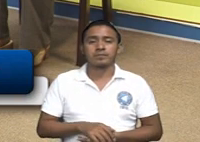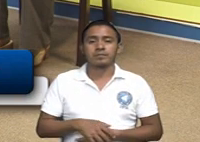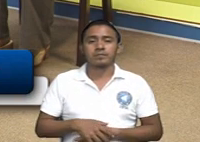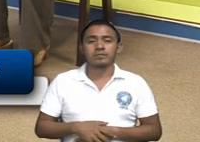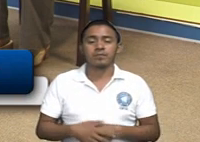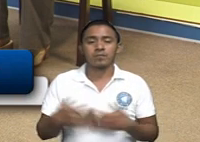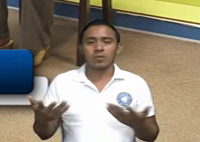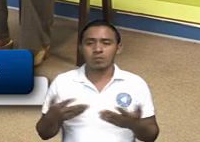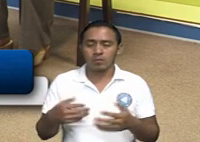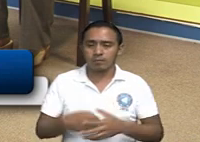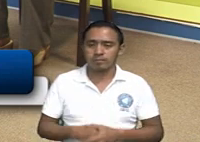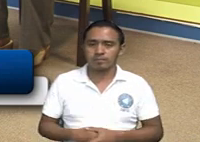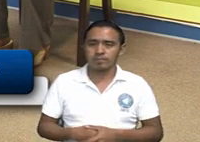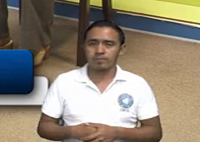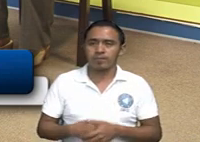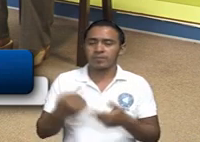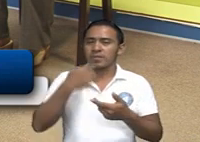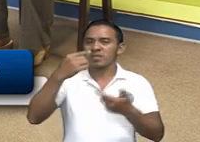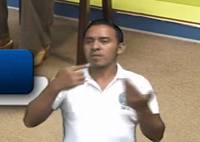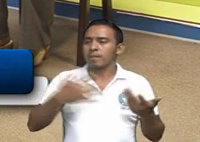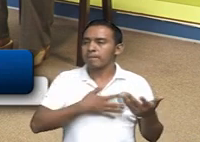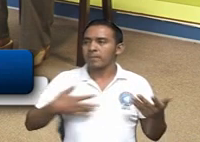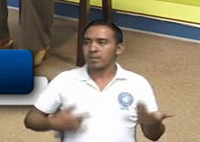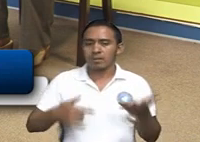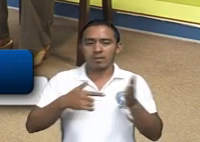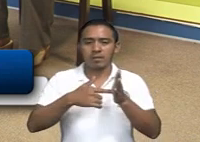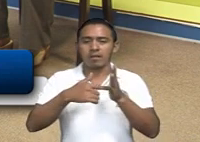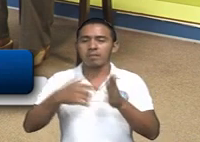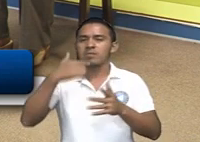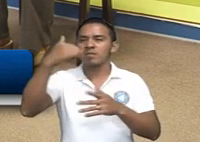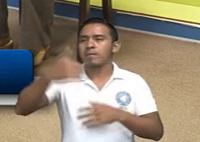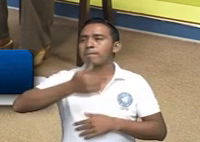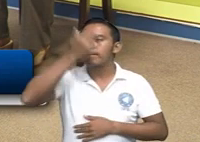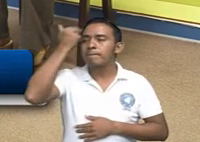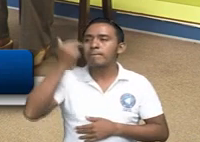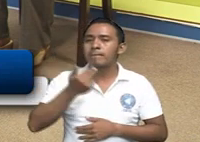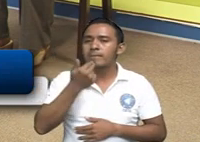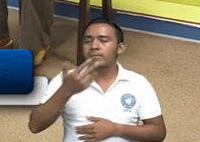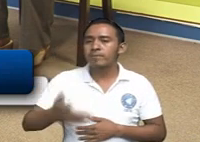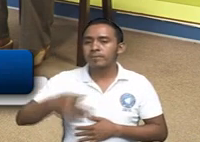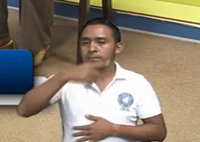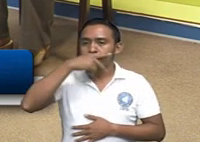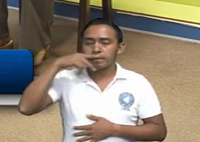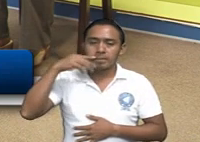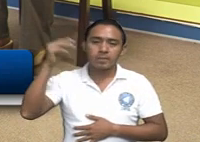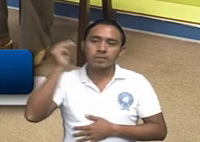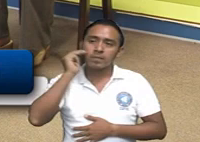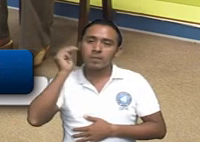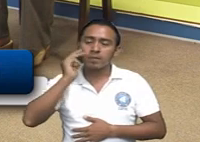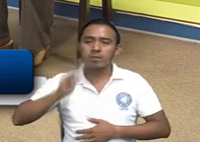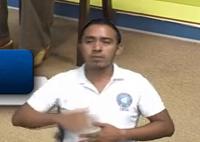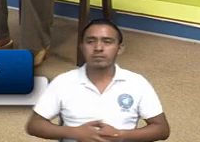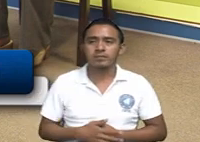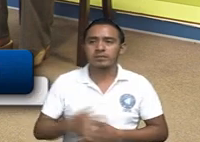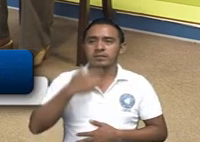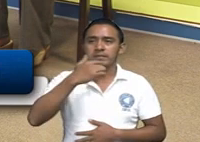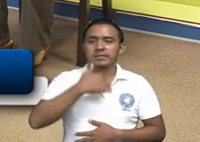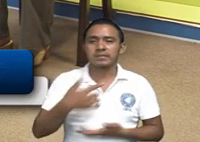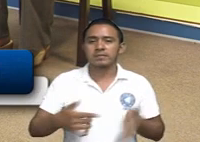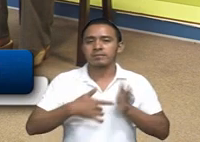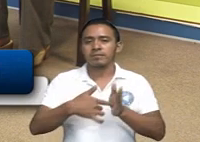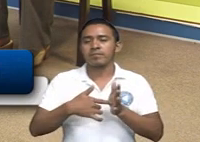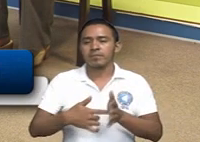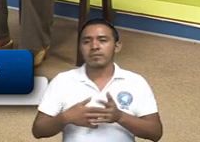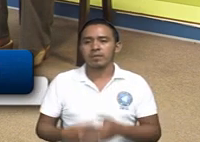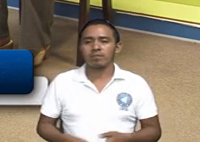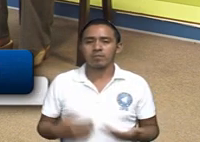ejemplo? Porque los chavalos te van a preguntar, como papá o como mamá, ¿quiénes somos los ejemplos de